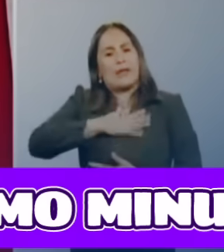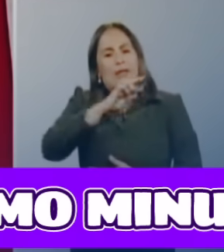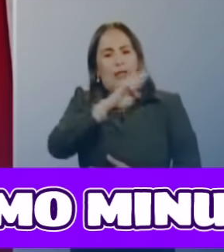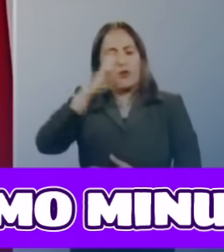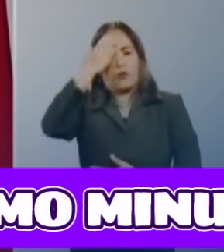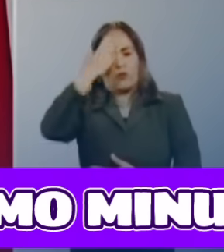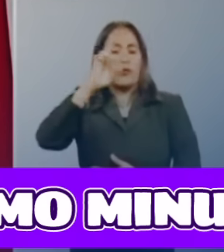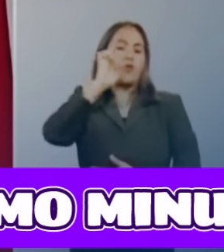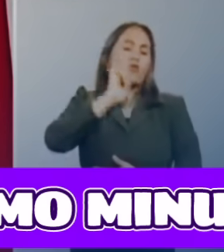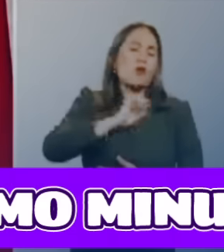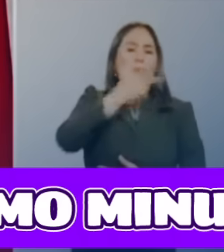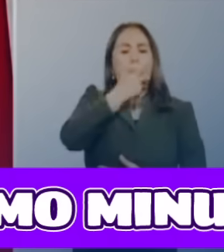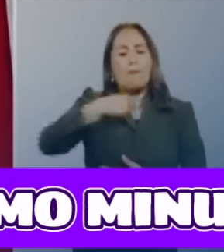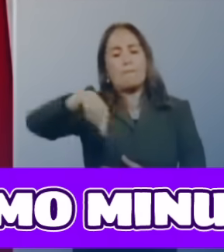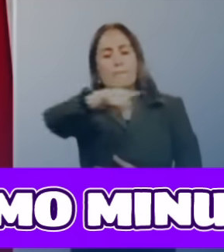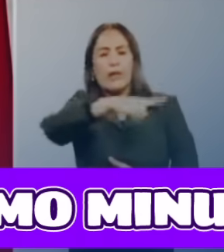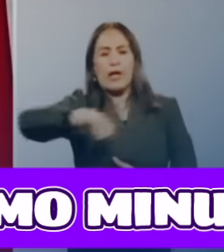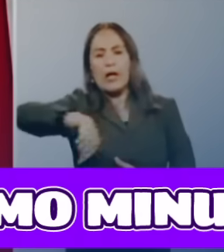las señoras y señores